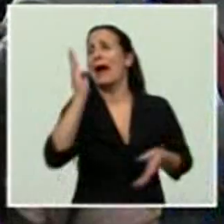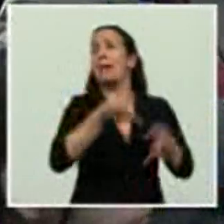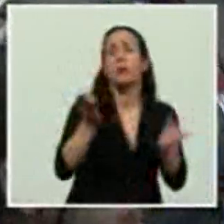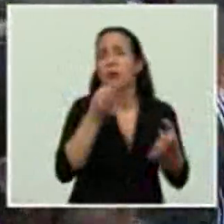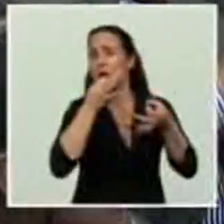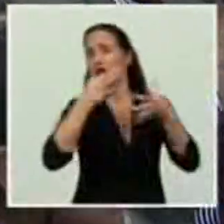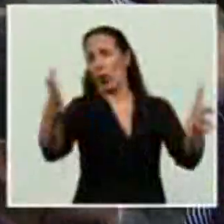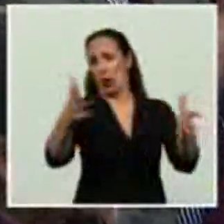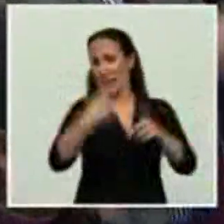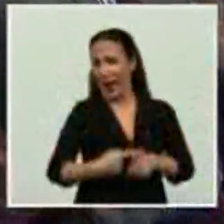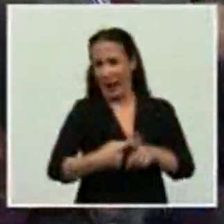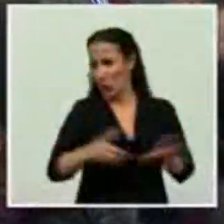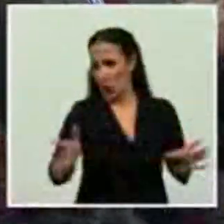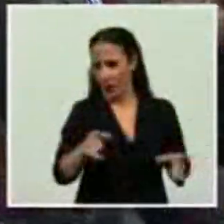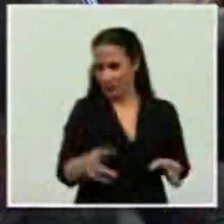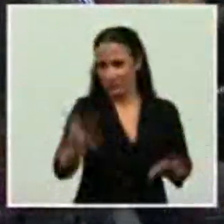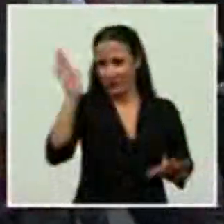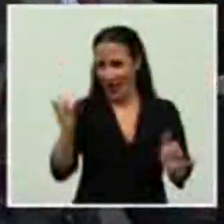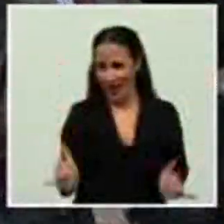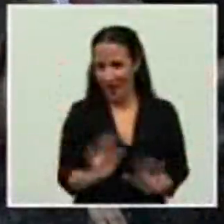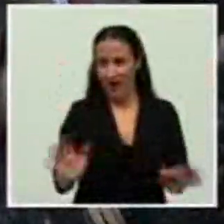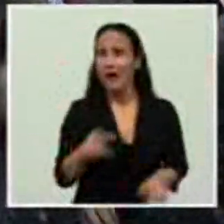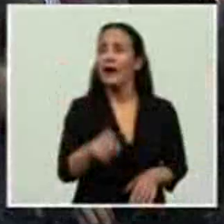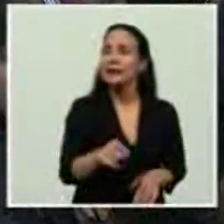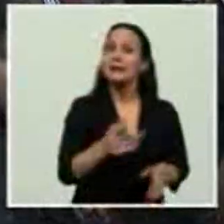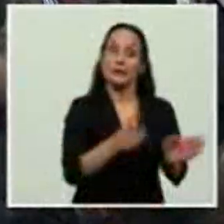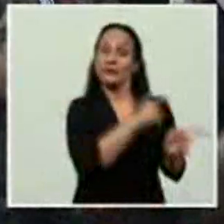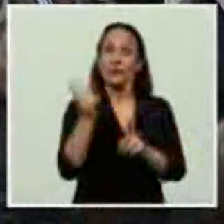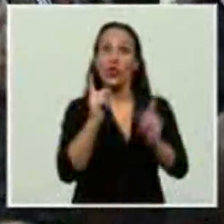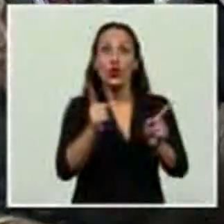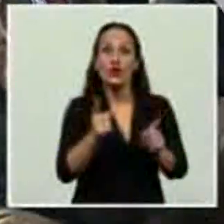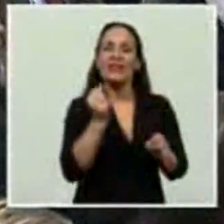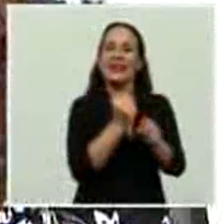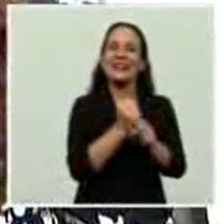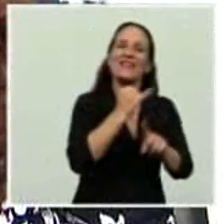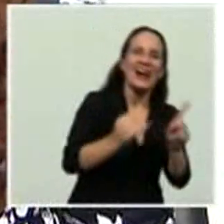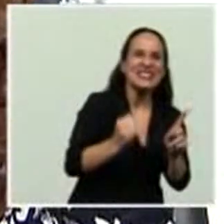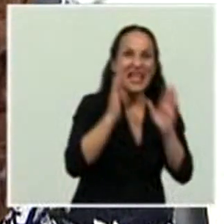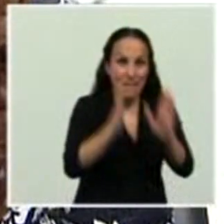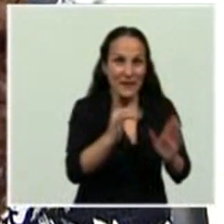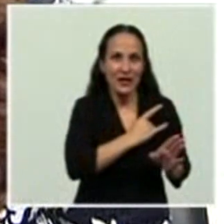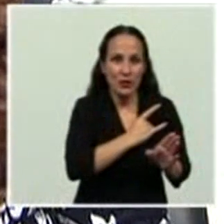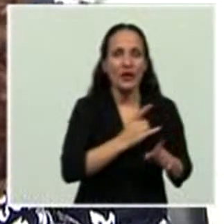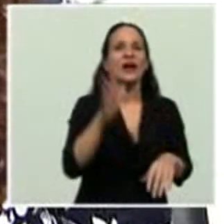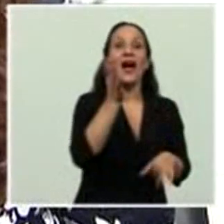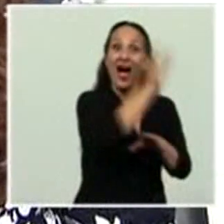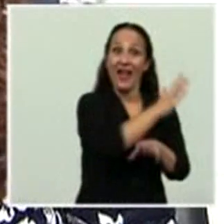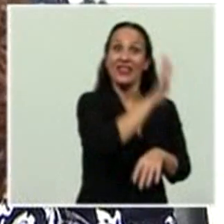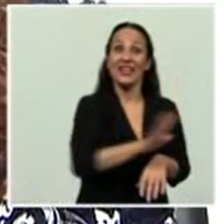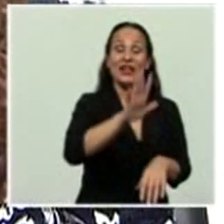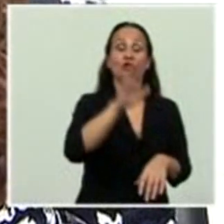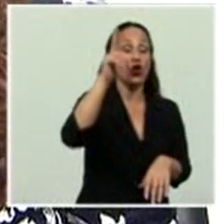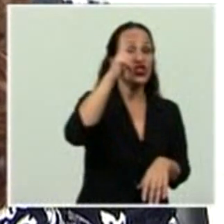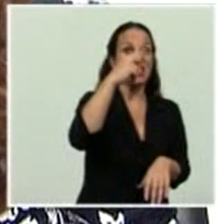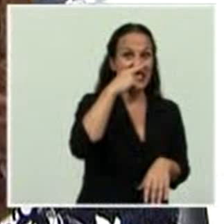quieran uno dedicación semiexclusiva ganaba 587 pesos